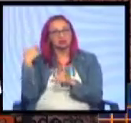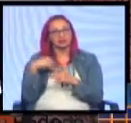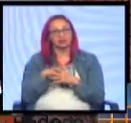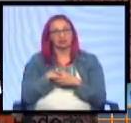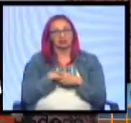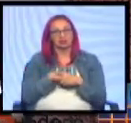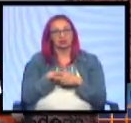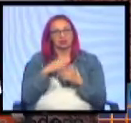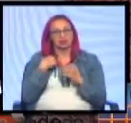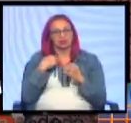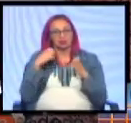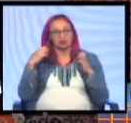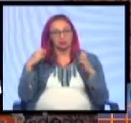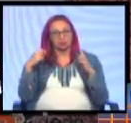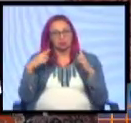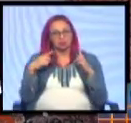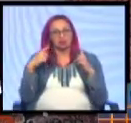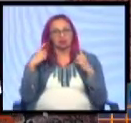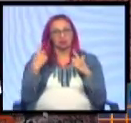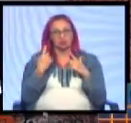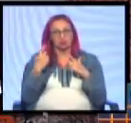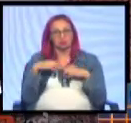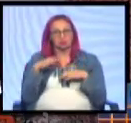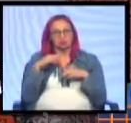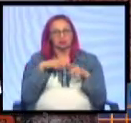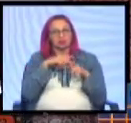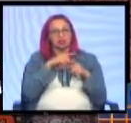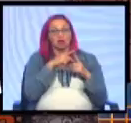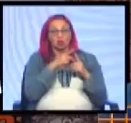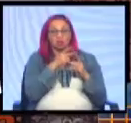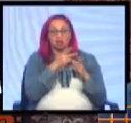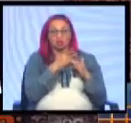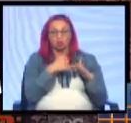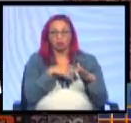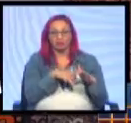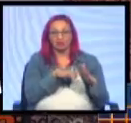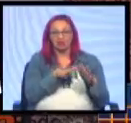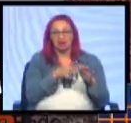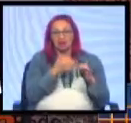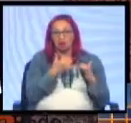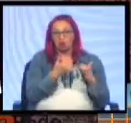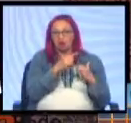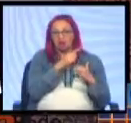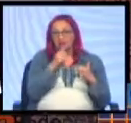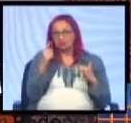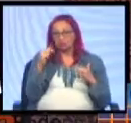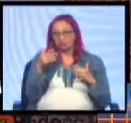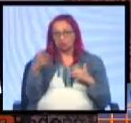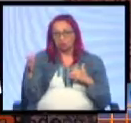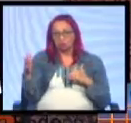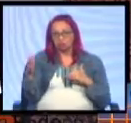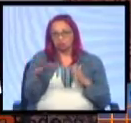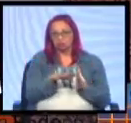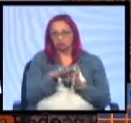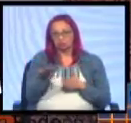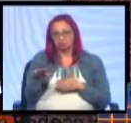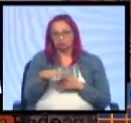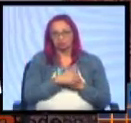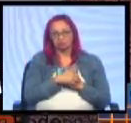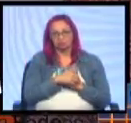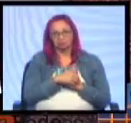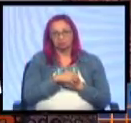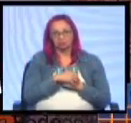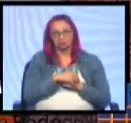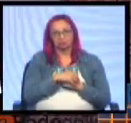compro siempre a un muchacho, él lo devolvió. Y la Junta se deja ese dinero. Ahora, eso es otra cosa. Ok, la otra pregunta, eso es una,